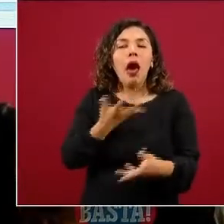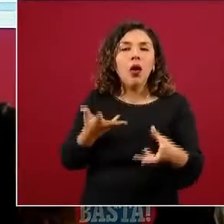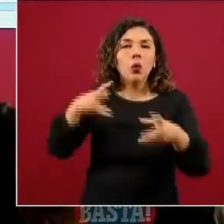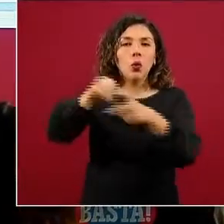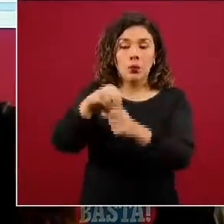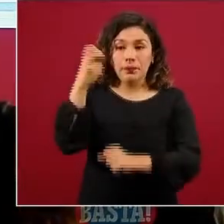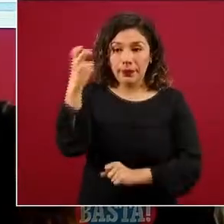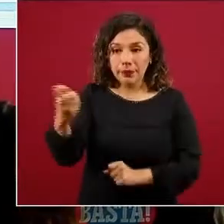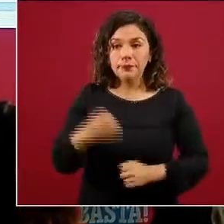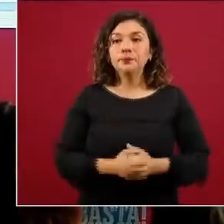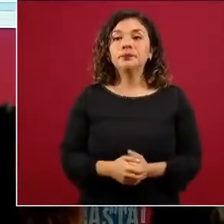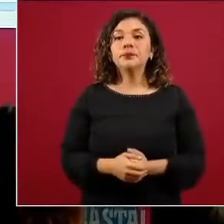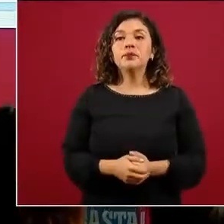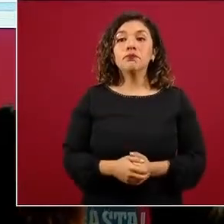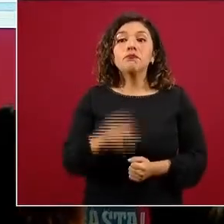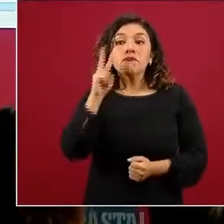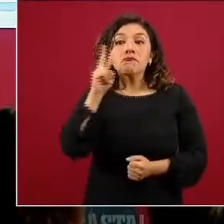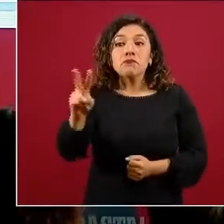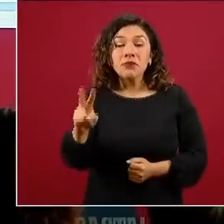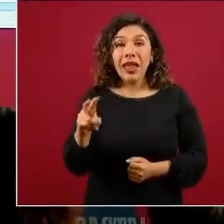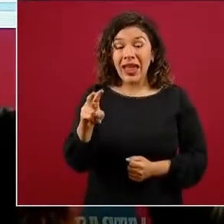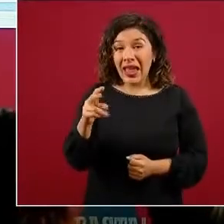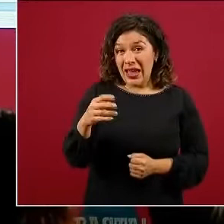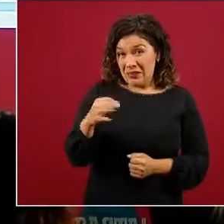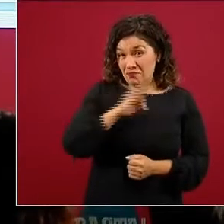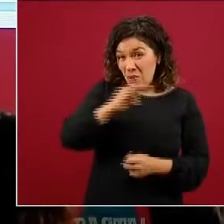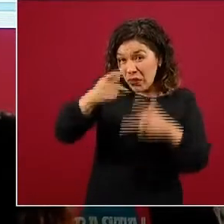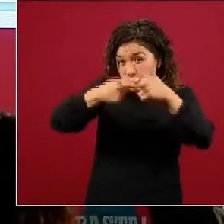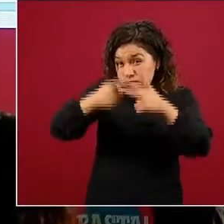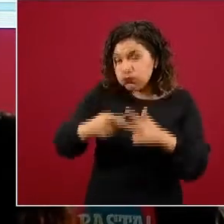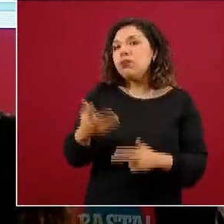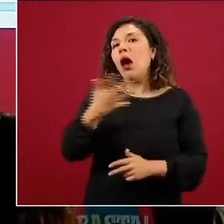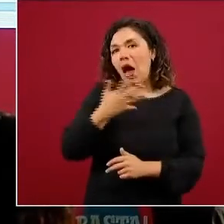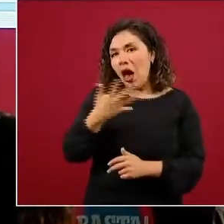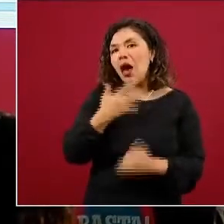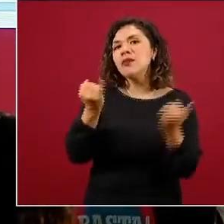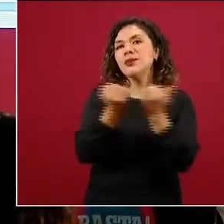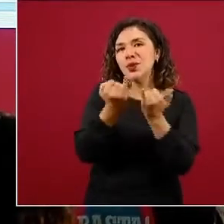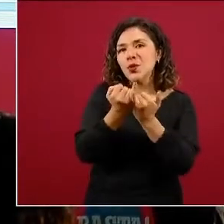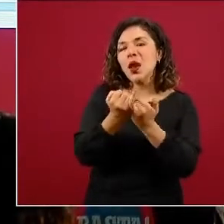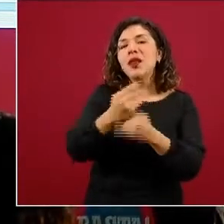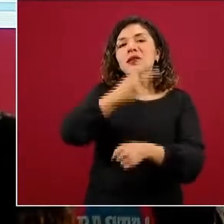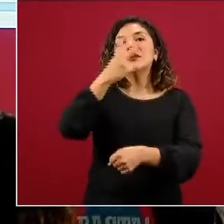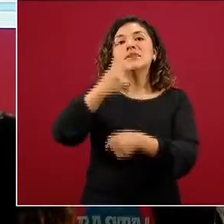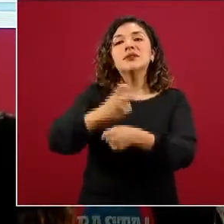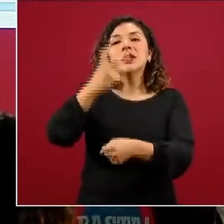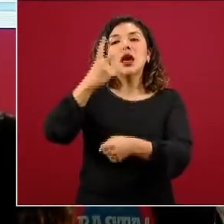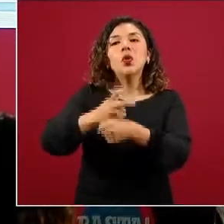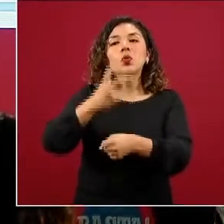Pero vean aquí, en los casos estimados también tenemos naturalmente ya una